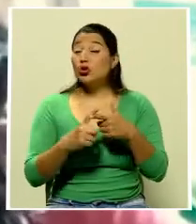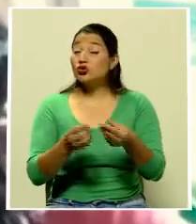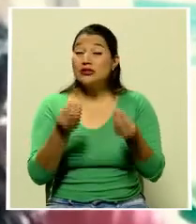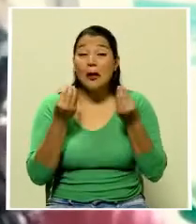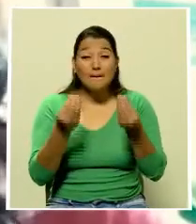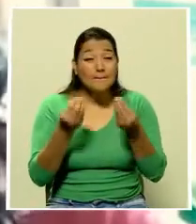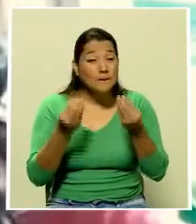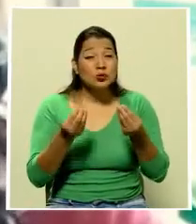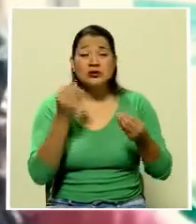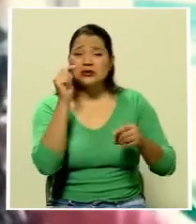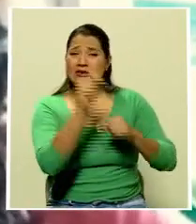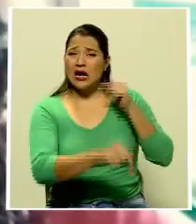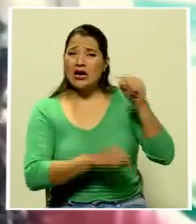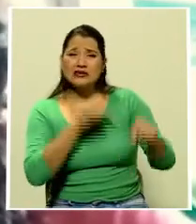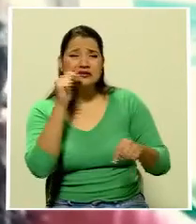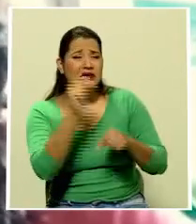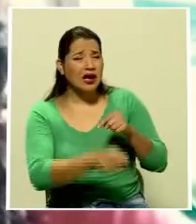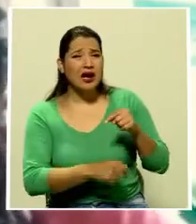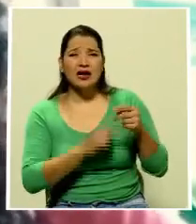muchísimos ataques